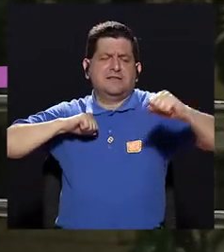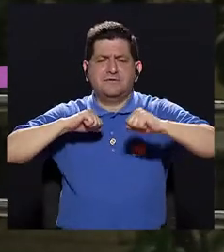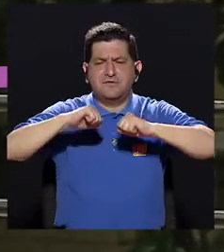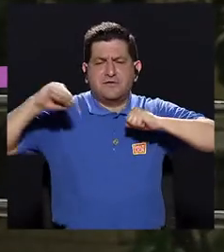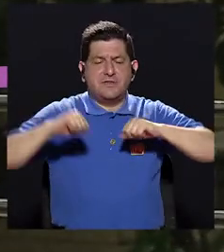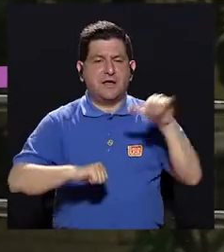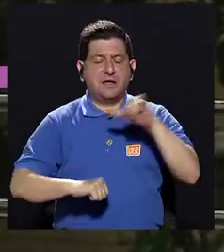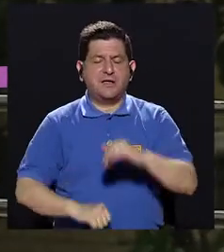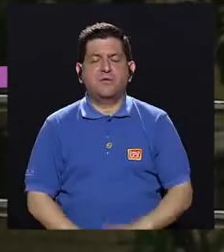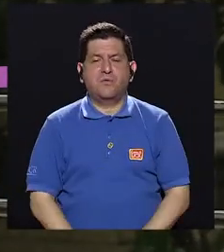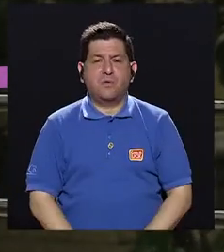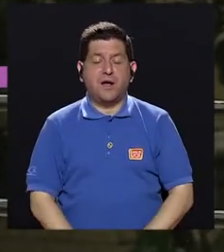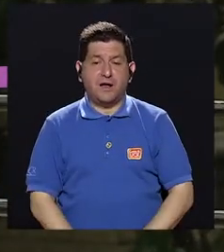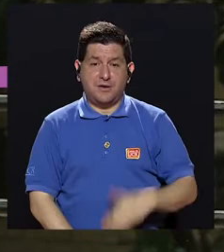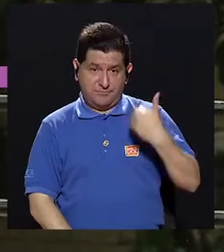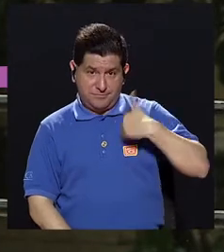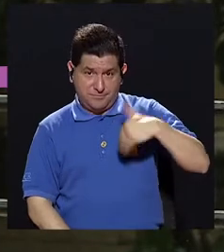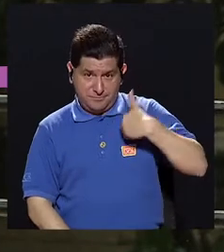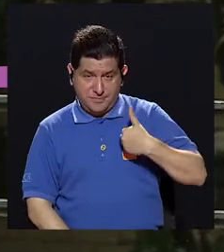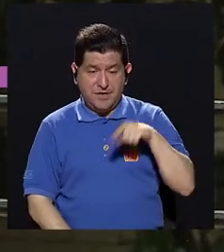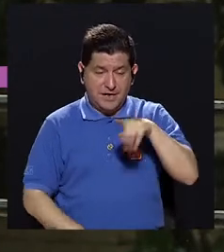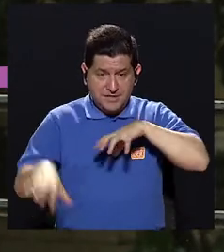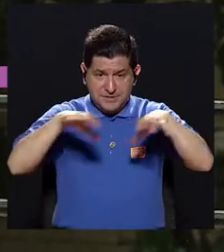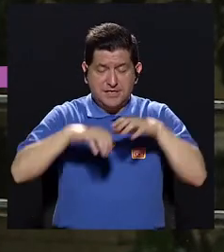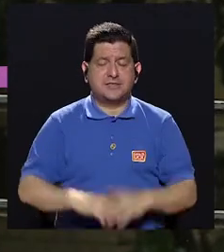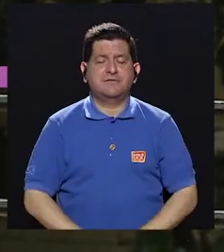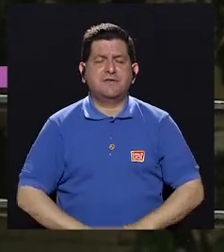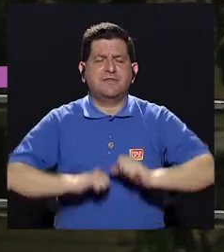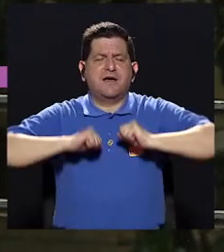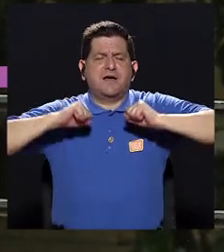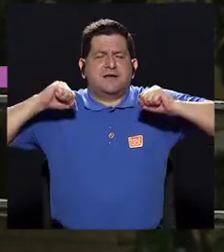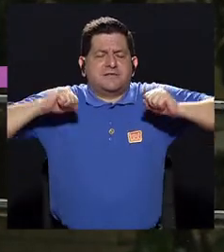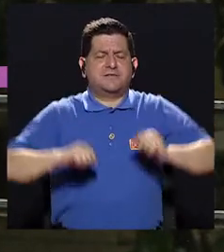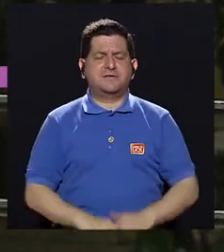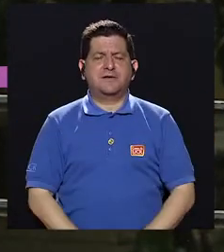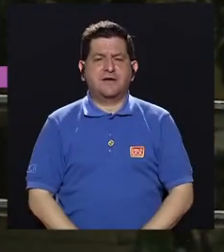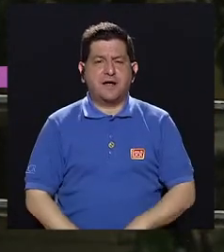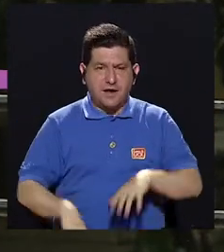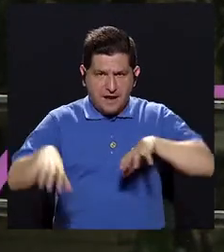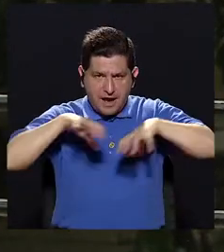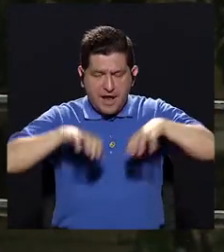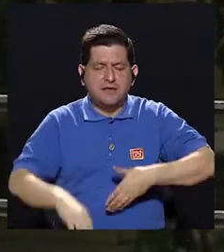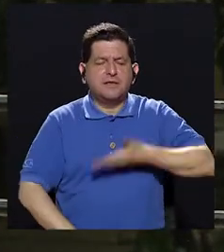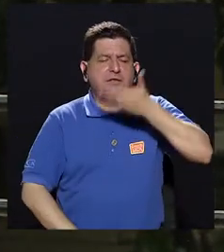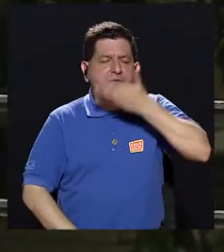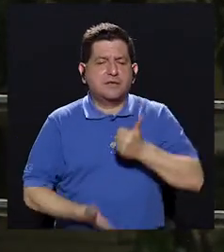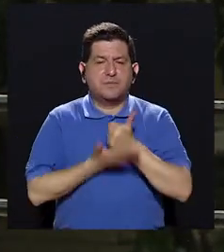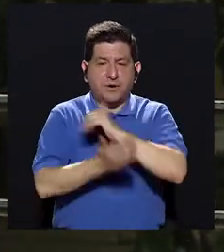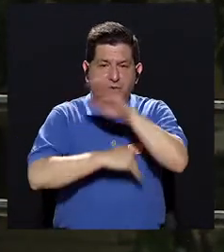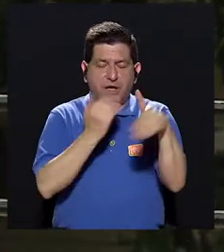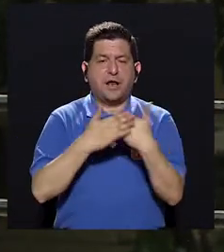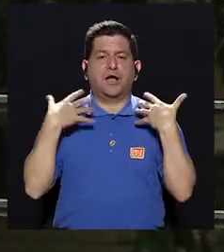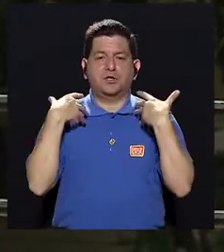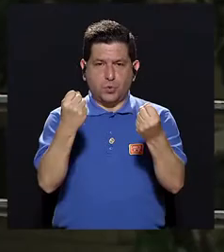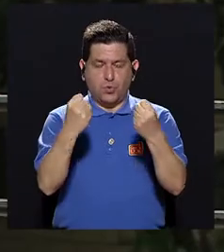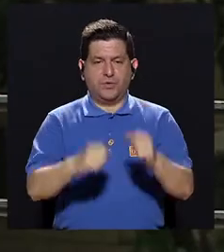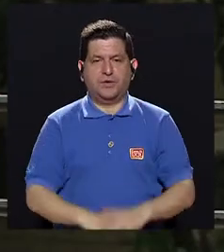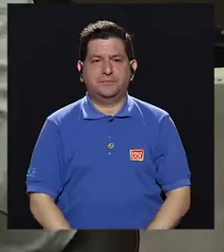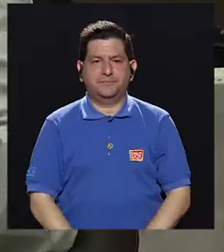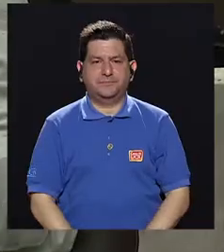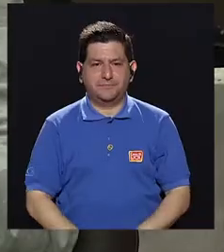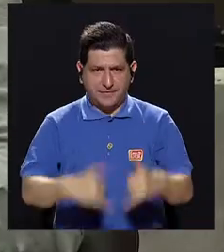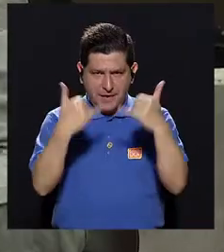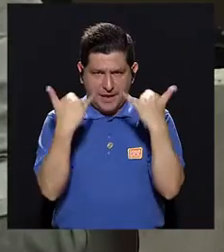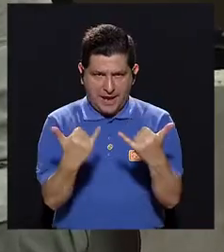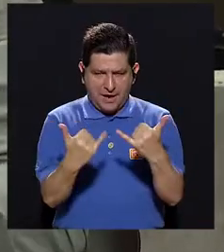debería tener también esa rutina de hacer estiramientos básicos, de hacer ejercicios de respiración, y eso le va a ayudar en toda su salud. Bueno,